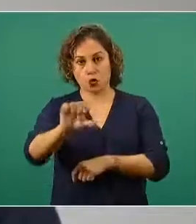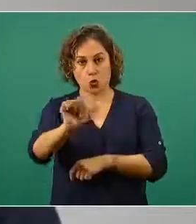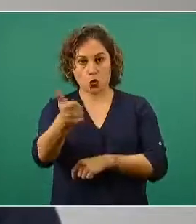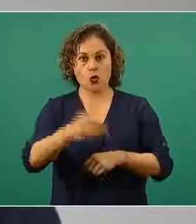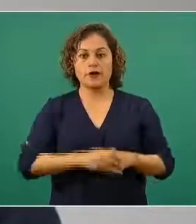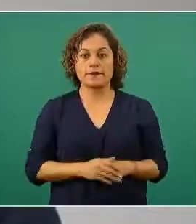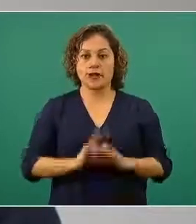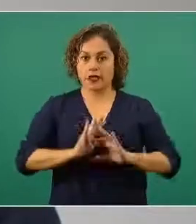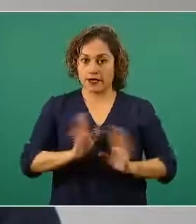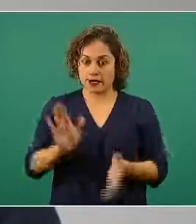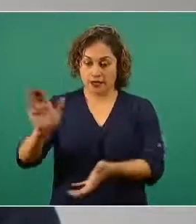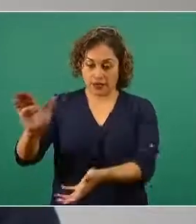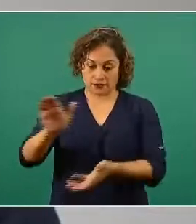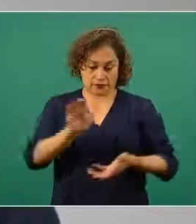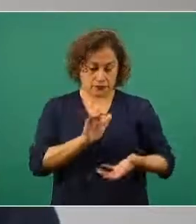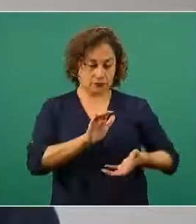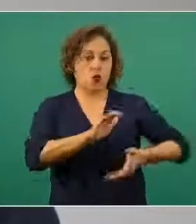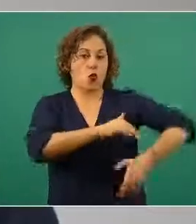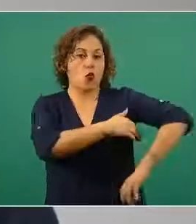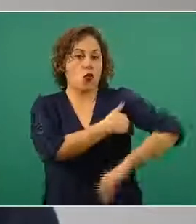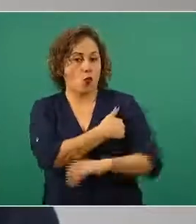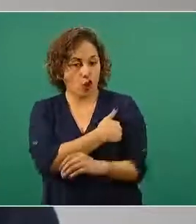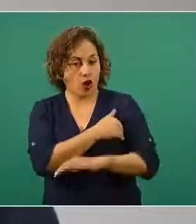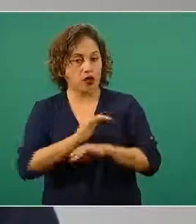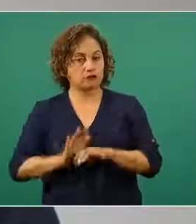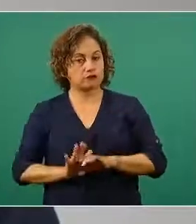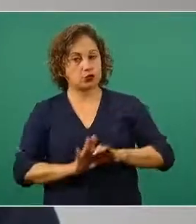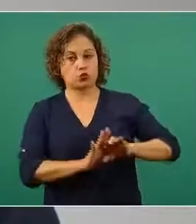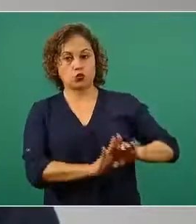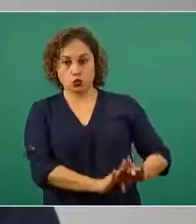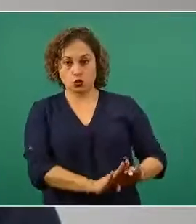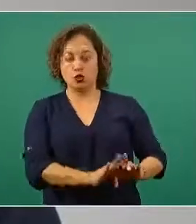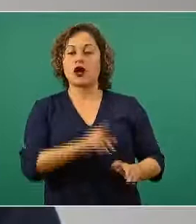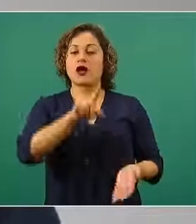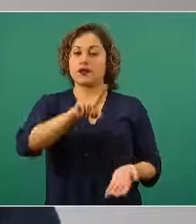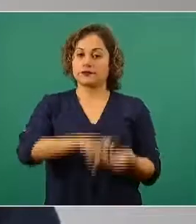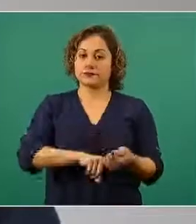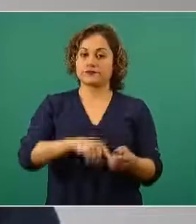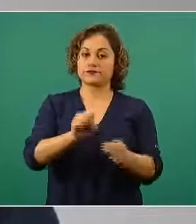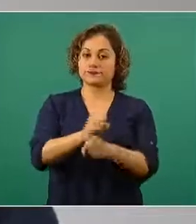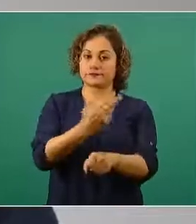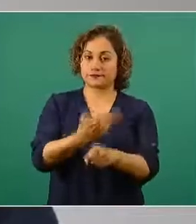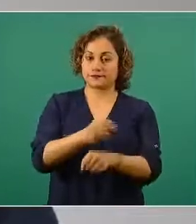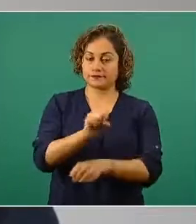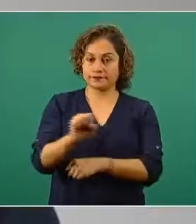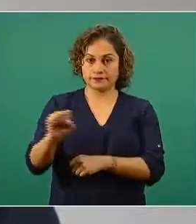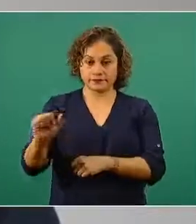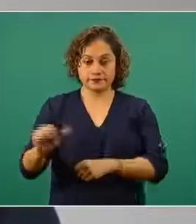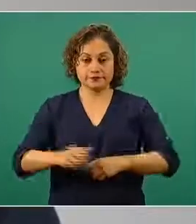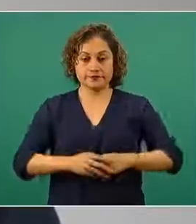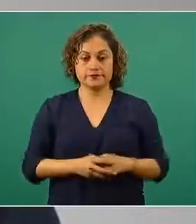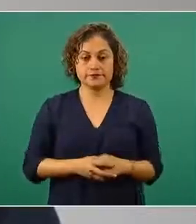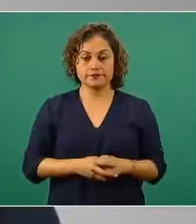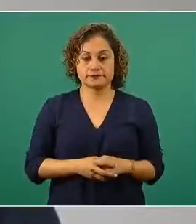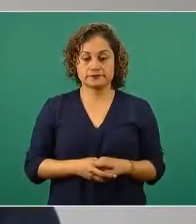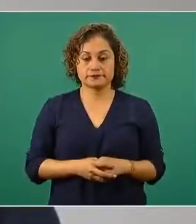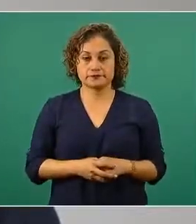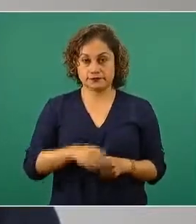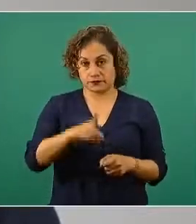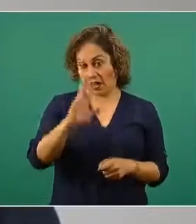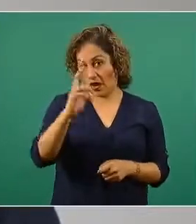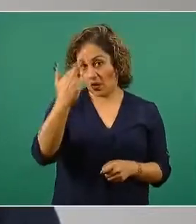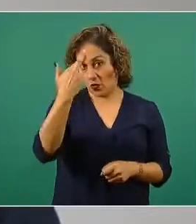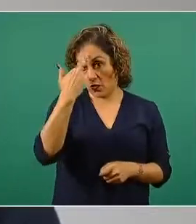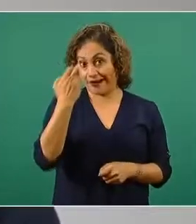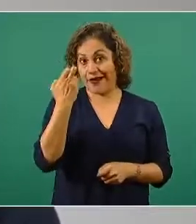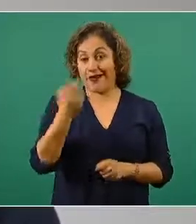encuentran resguardadas en las instalaciones de la Secretaría de Salud. Recordemos que esta vacuna